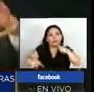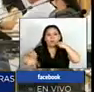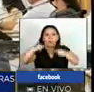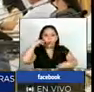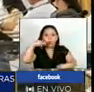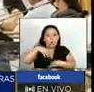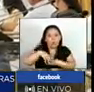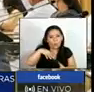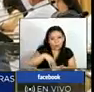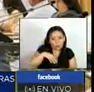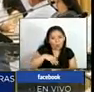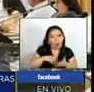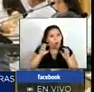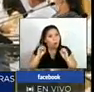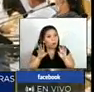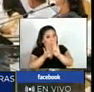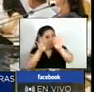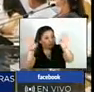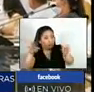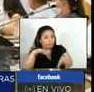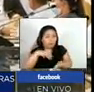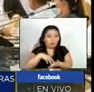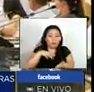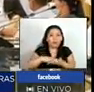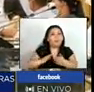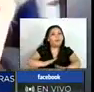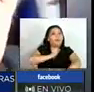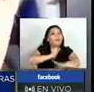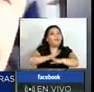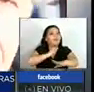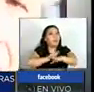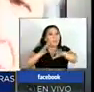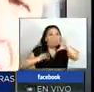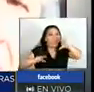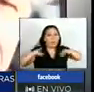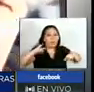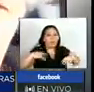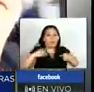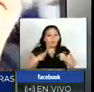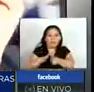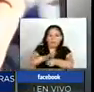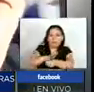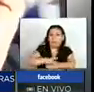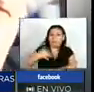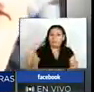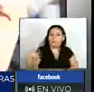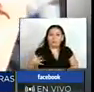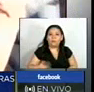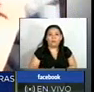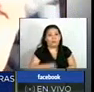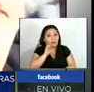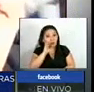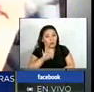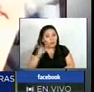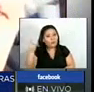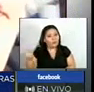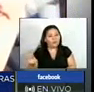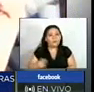y Orden Público, y las acciones de orden público para prevenir la pandemia, que son absolutamente necesarias. Eso dijo.